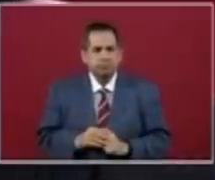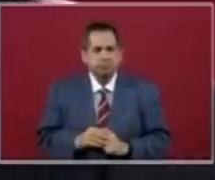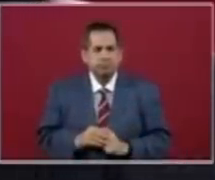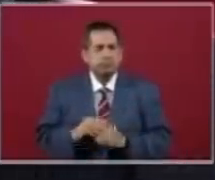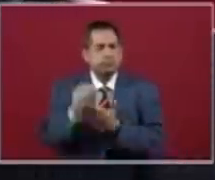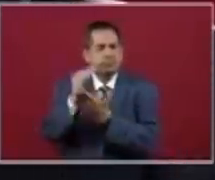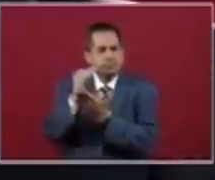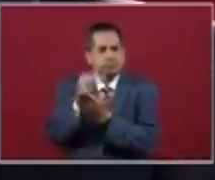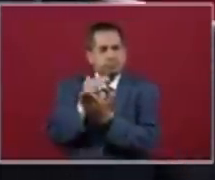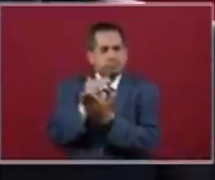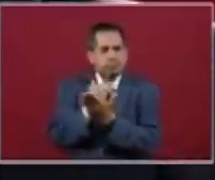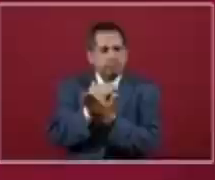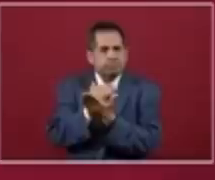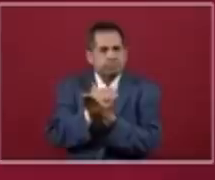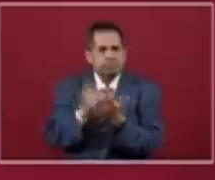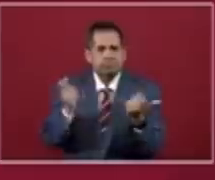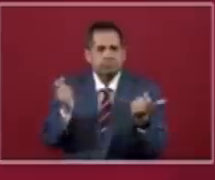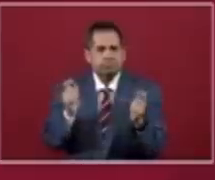aminorar